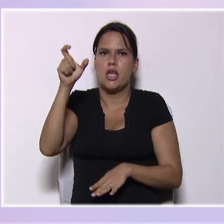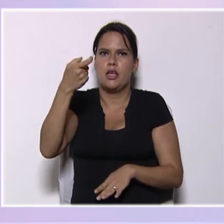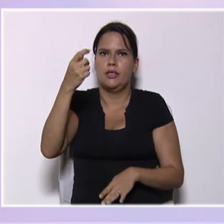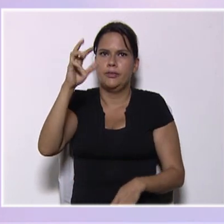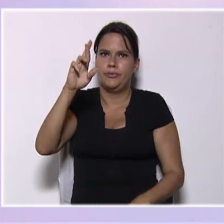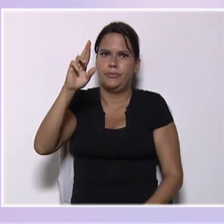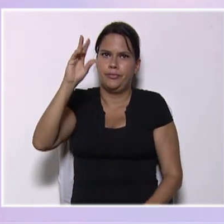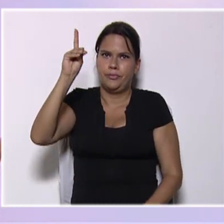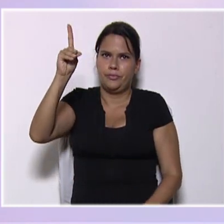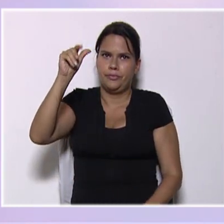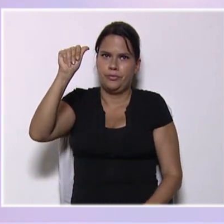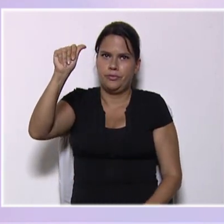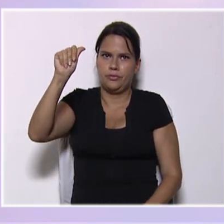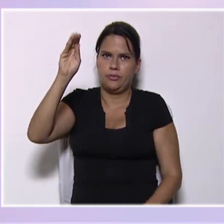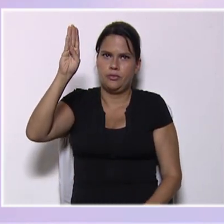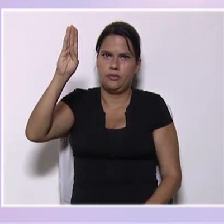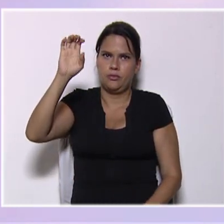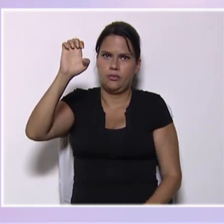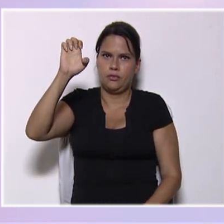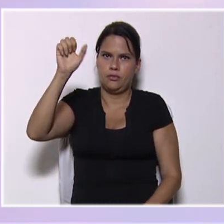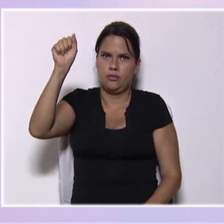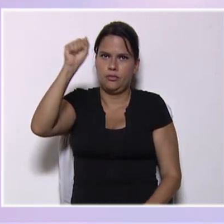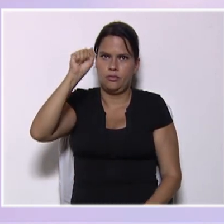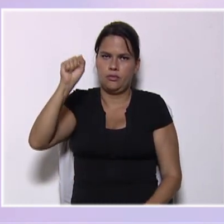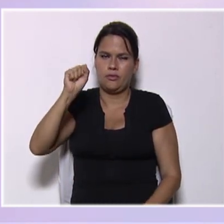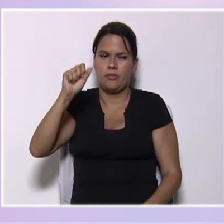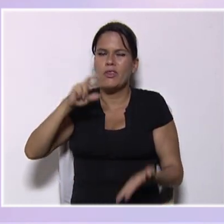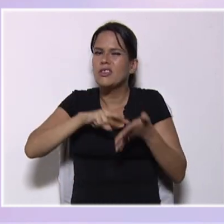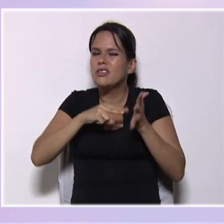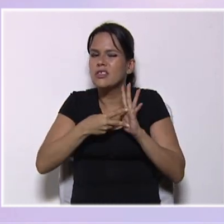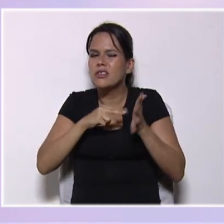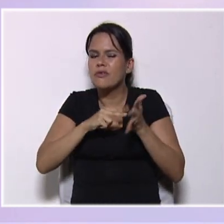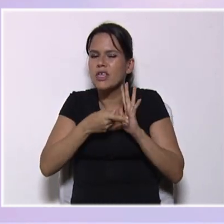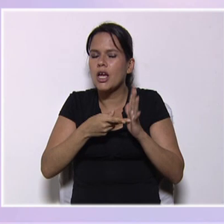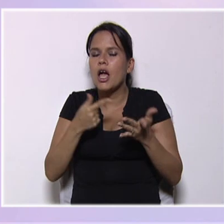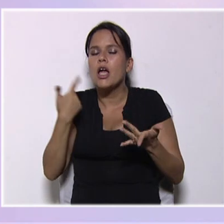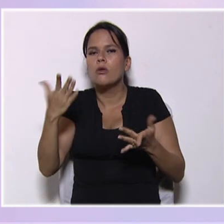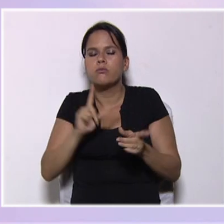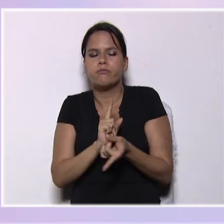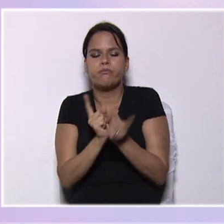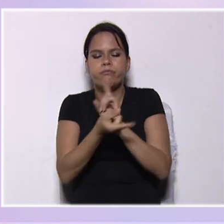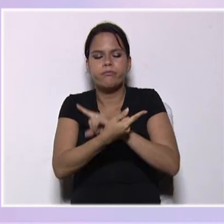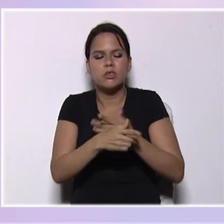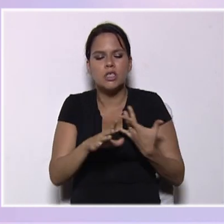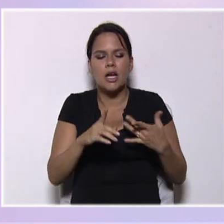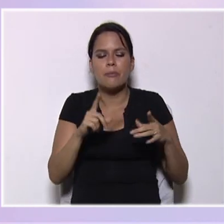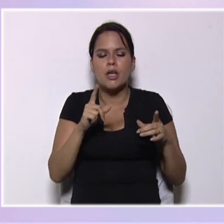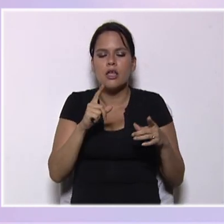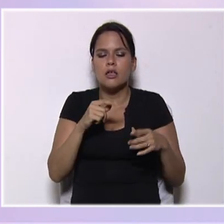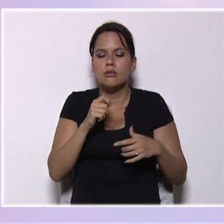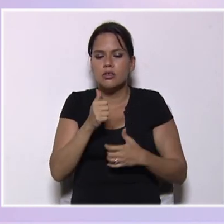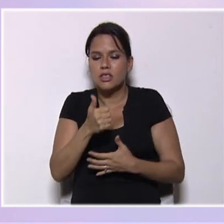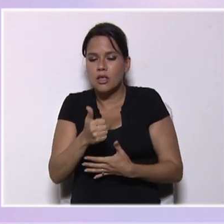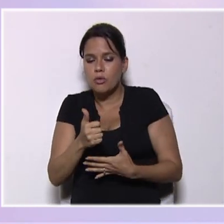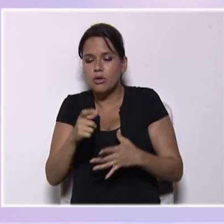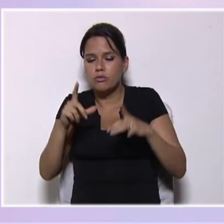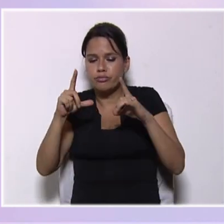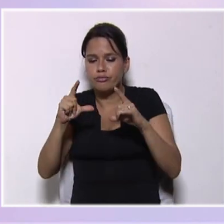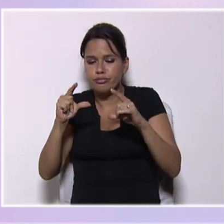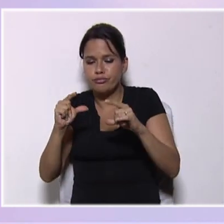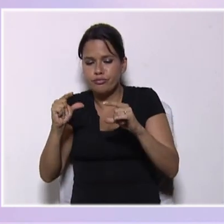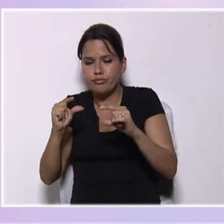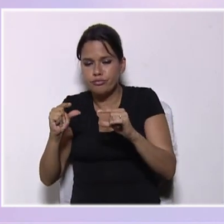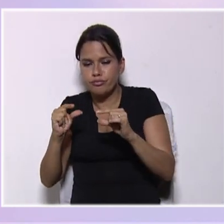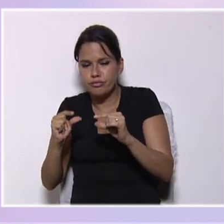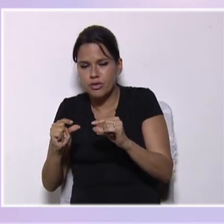de descomposición orgánica. Esa reacción, a partir de esa descomposición, vamos a obtener los elementos